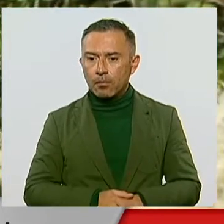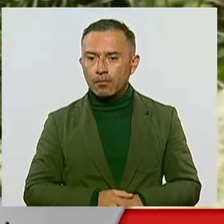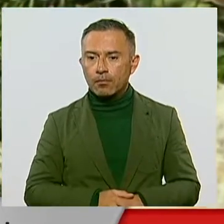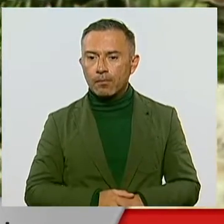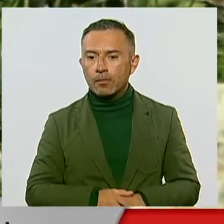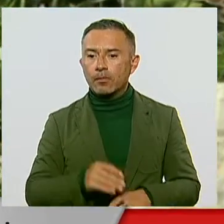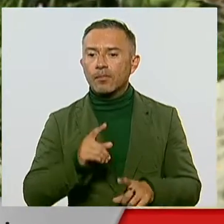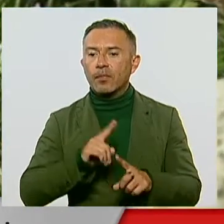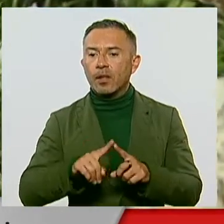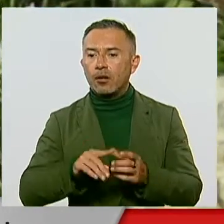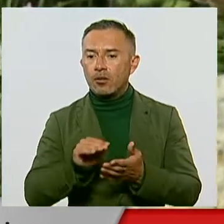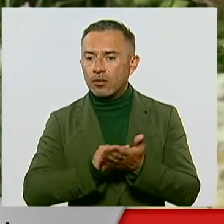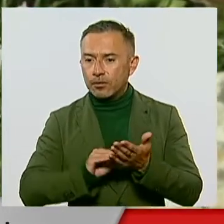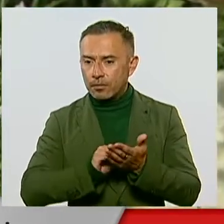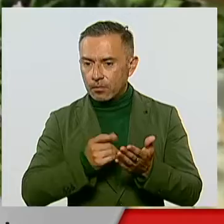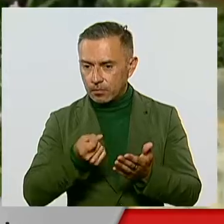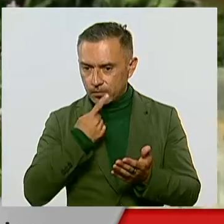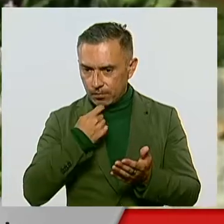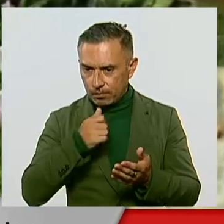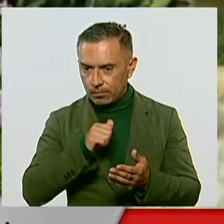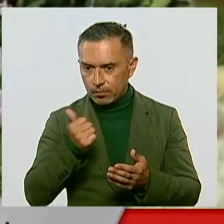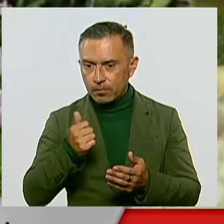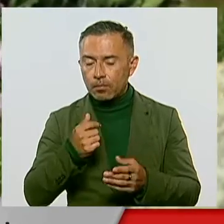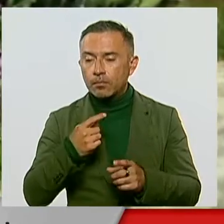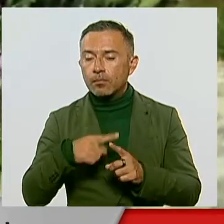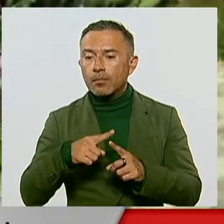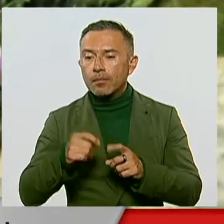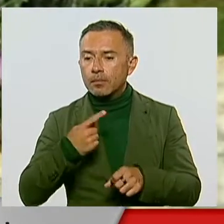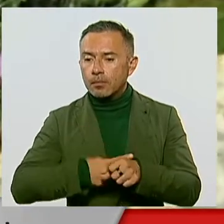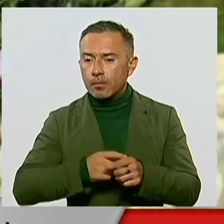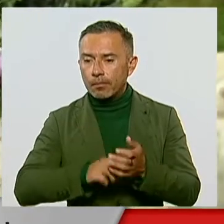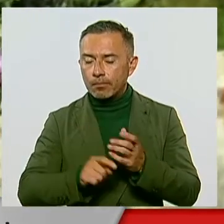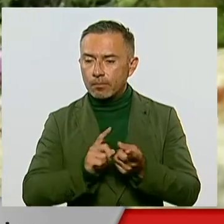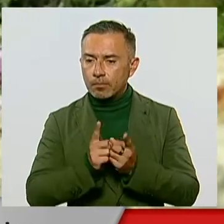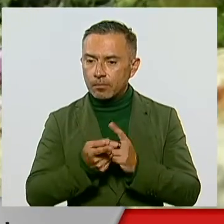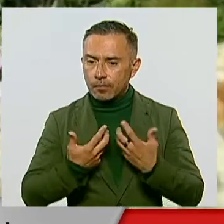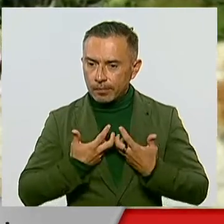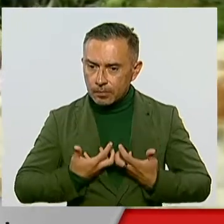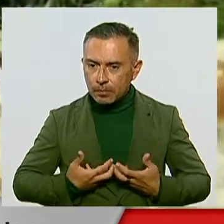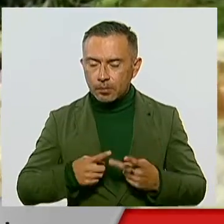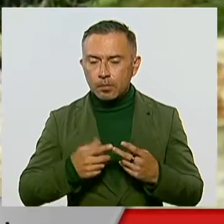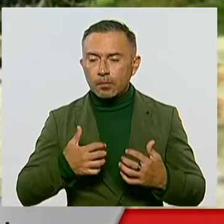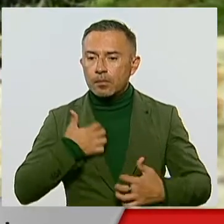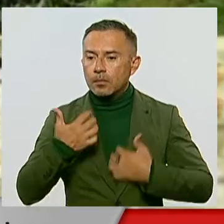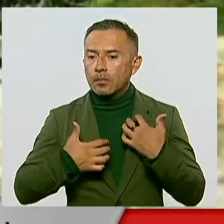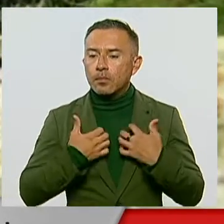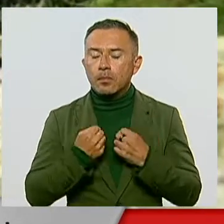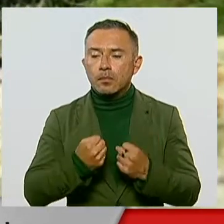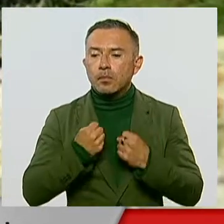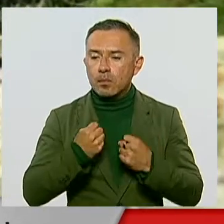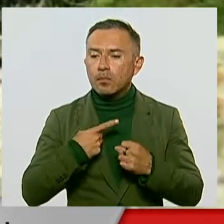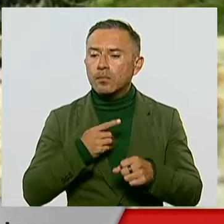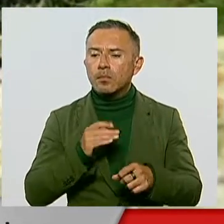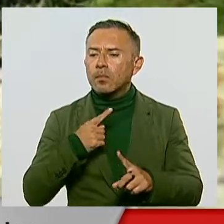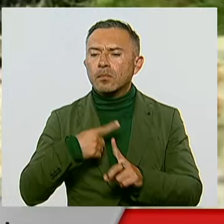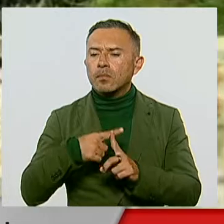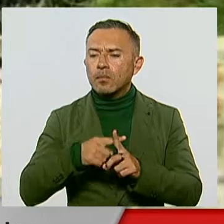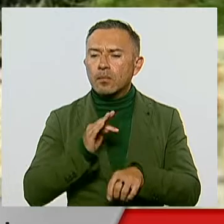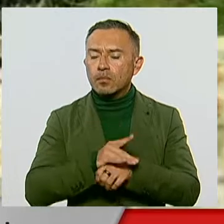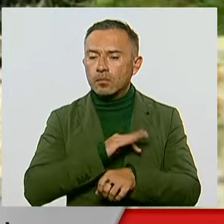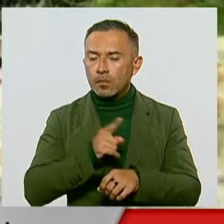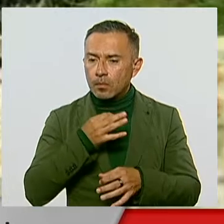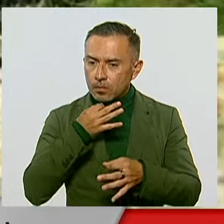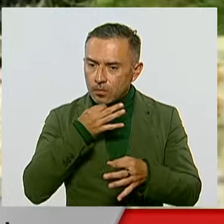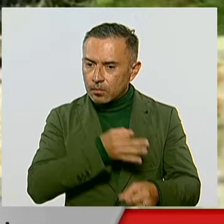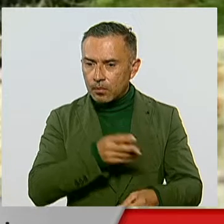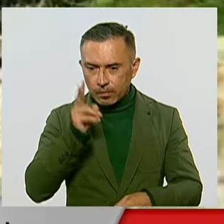tratamientos alternativos podría combatir trastornos como la depresión y la ansiedad, con la ventaja de no generar una adicción como